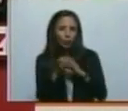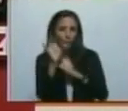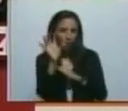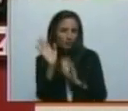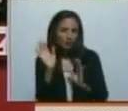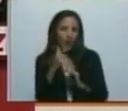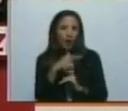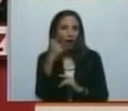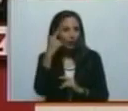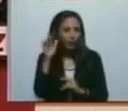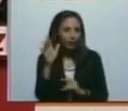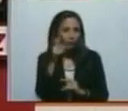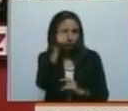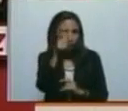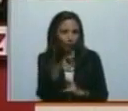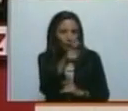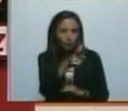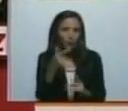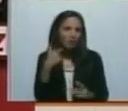¿Qué les hacen?